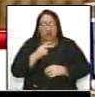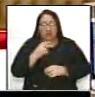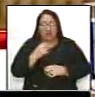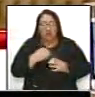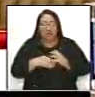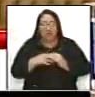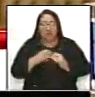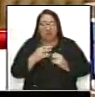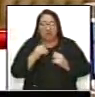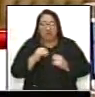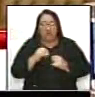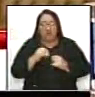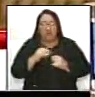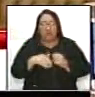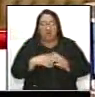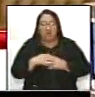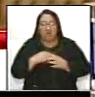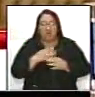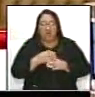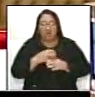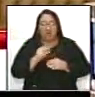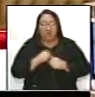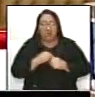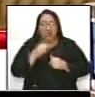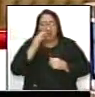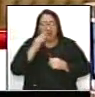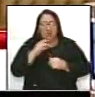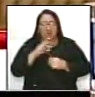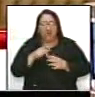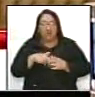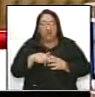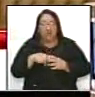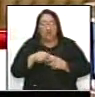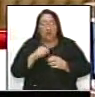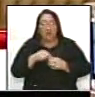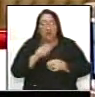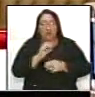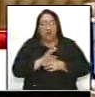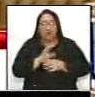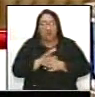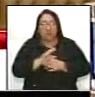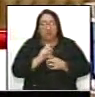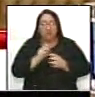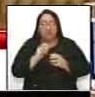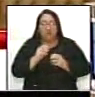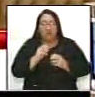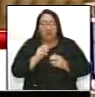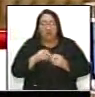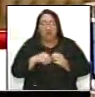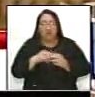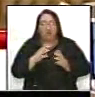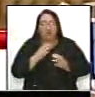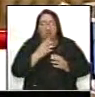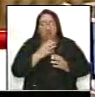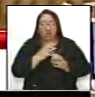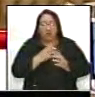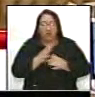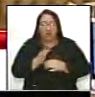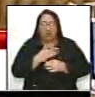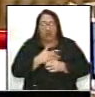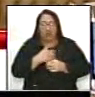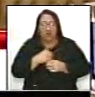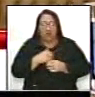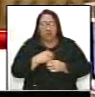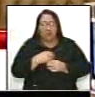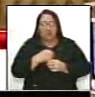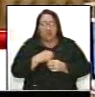información migratoria fueron intervenidos hoy por la policía, serán expulsados esta tarde. Pero ¿cómo se le deja entrar al país, señor presidente?